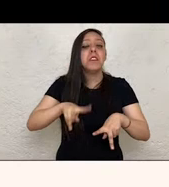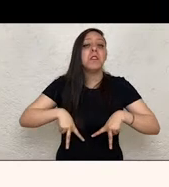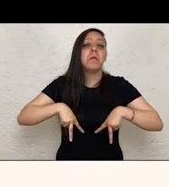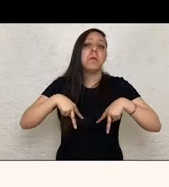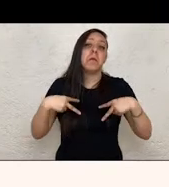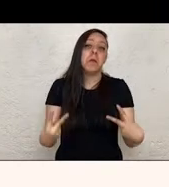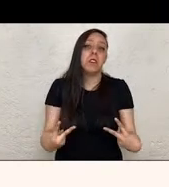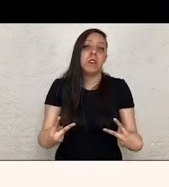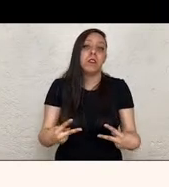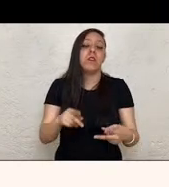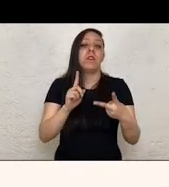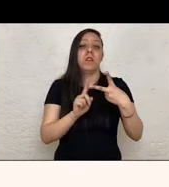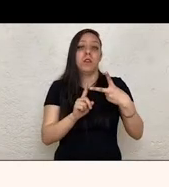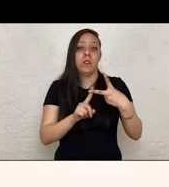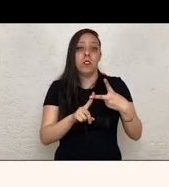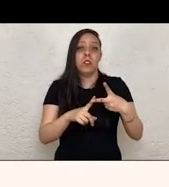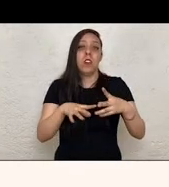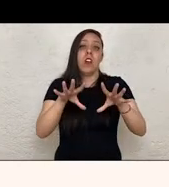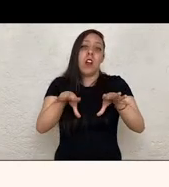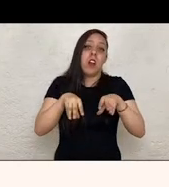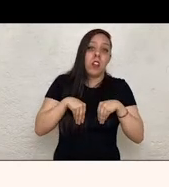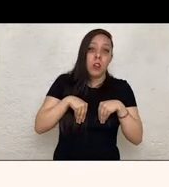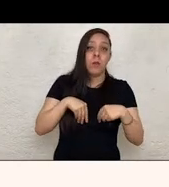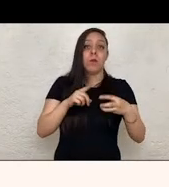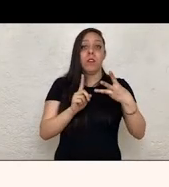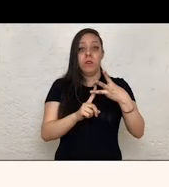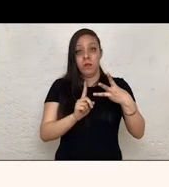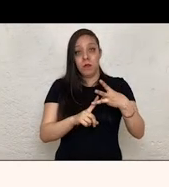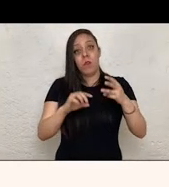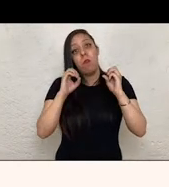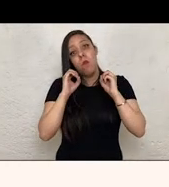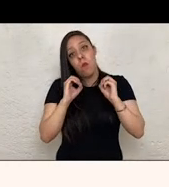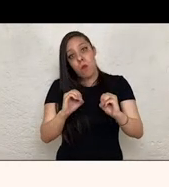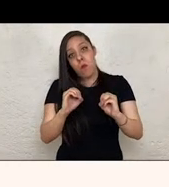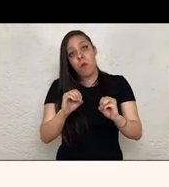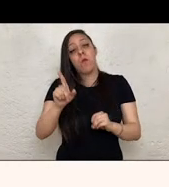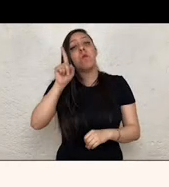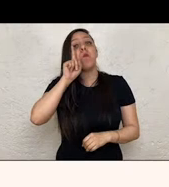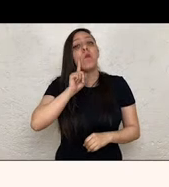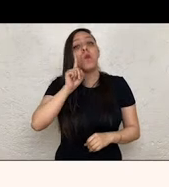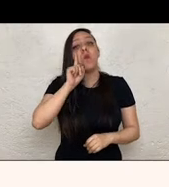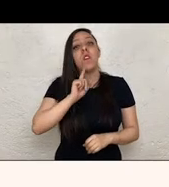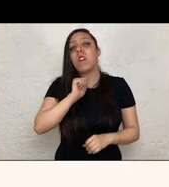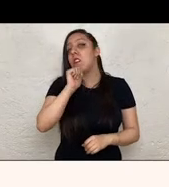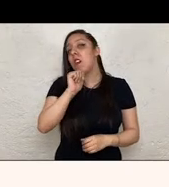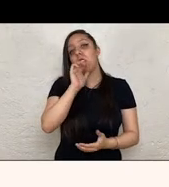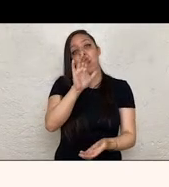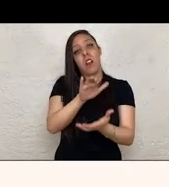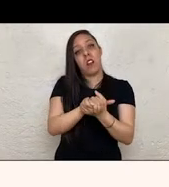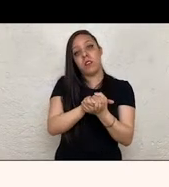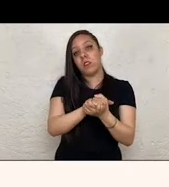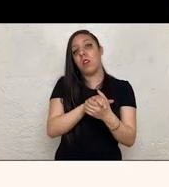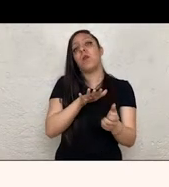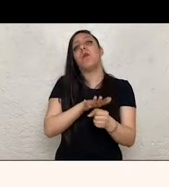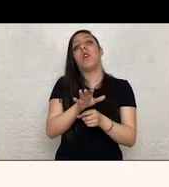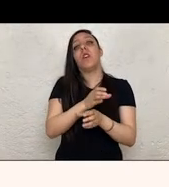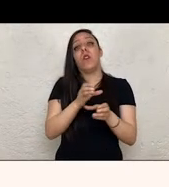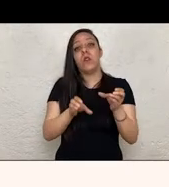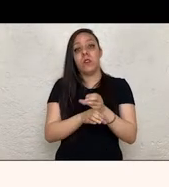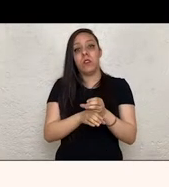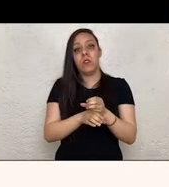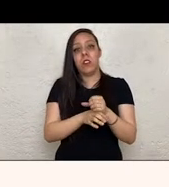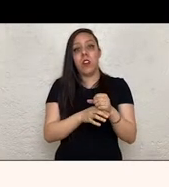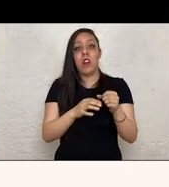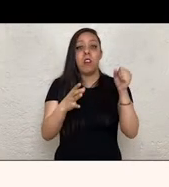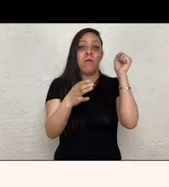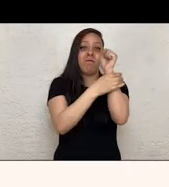mujeres más vulnerables, de las cautivas, de las concubinas, se hicieron esclavas. Es decir,